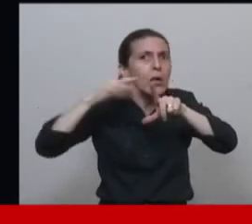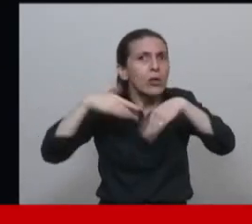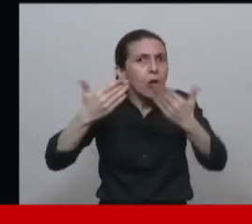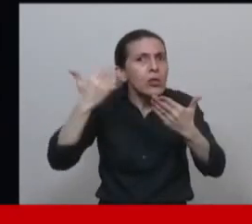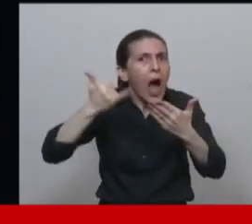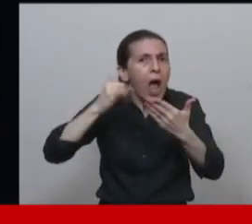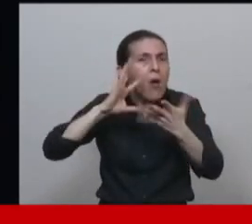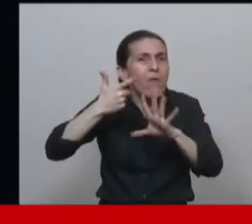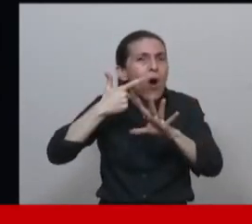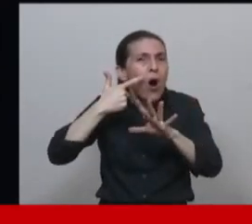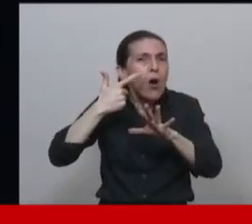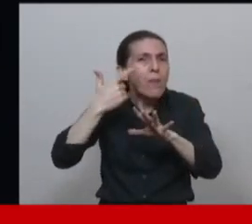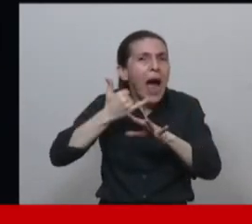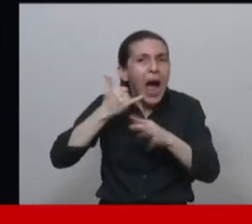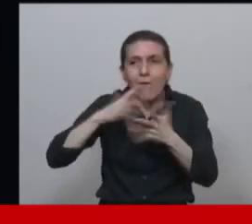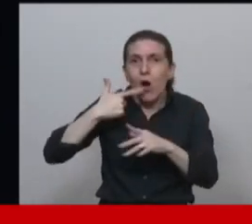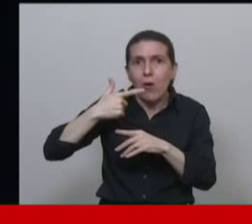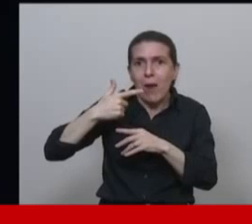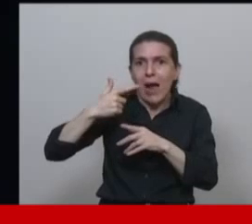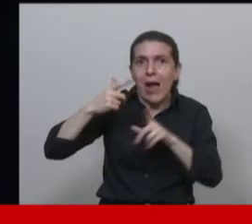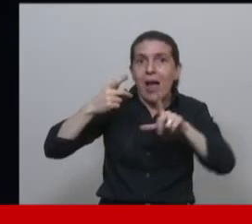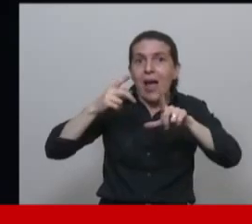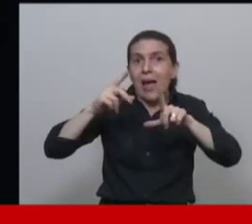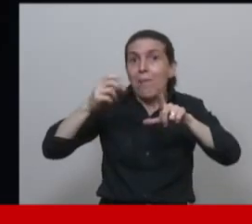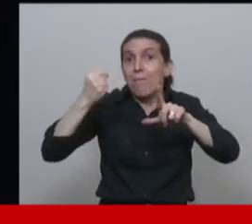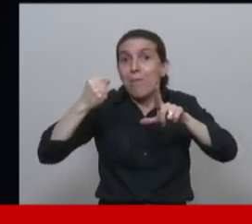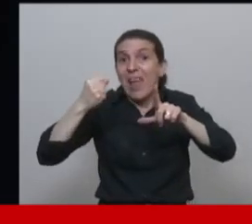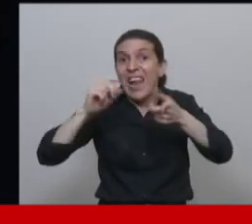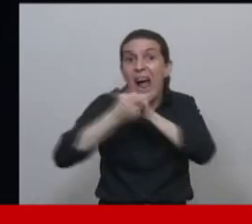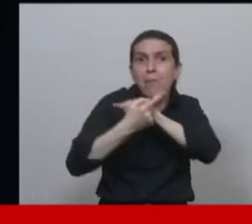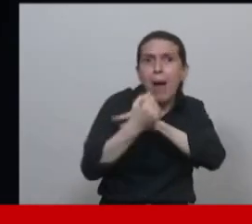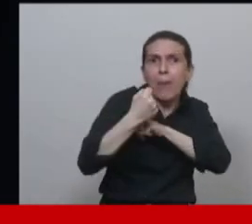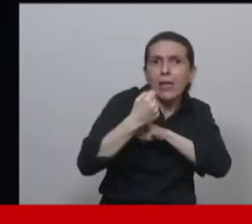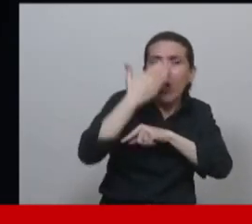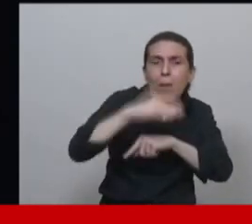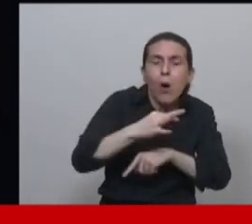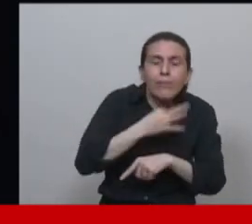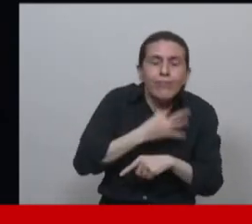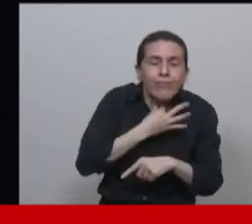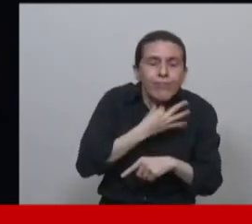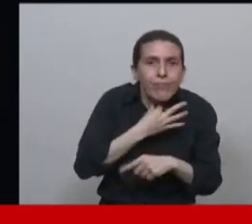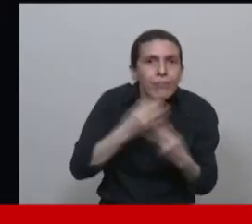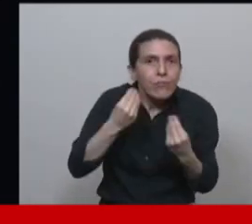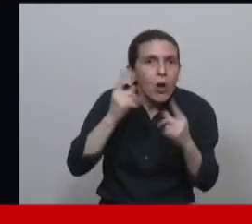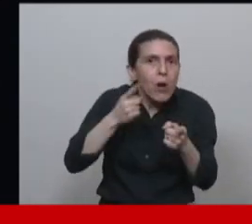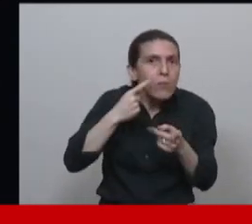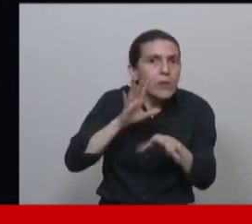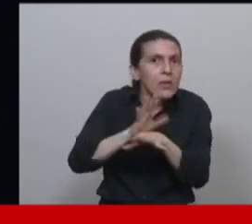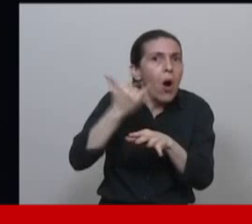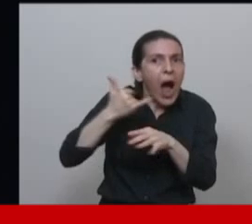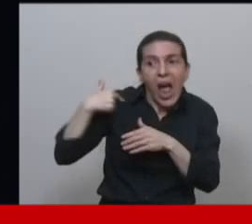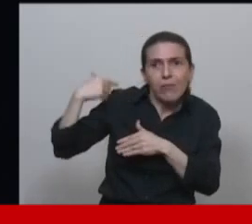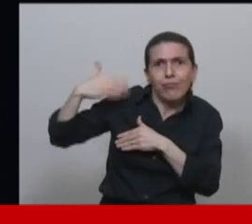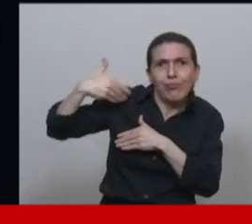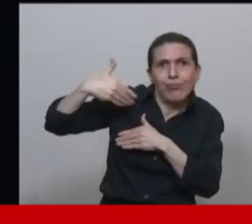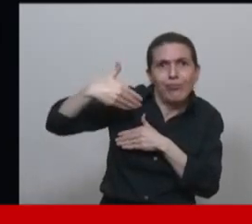un retorno alto de corto plazo, y que luego quedaron atrapados en Argentina y que hoy le están generando problemas